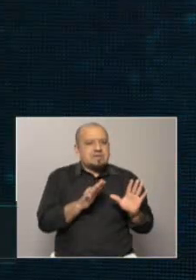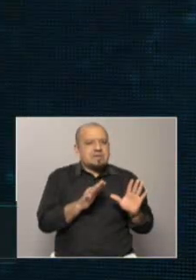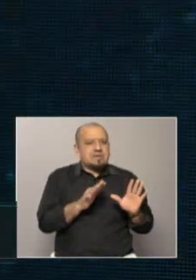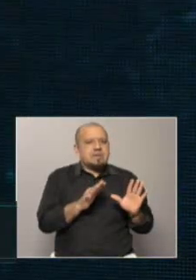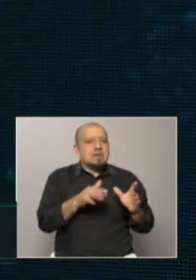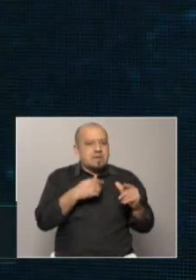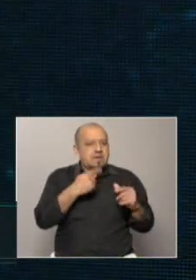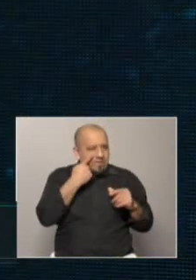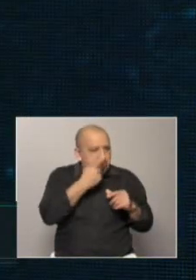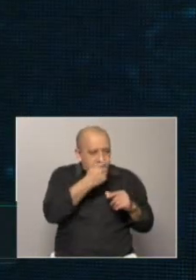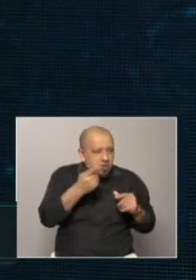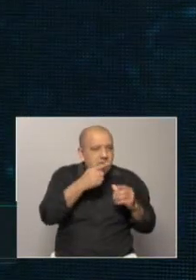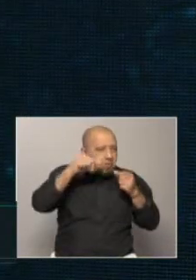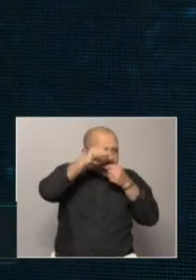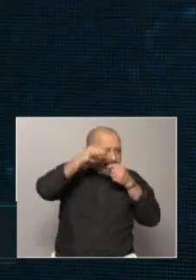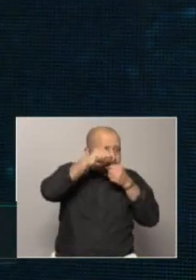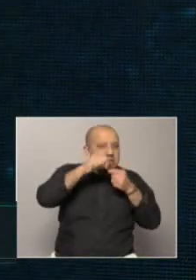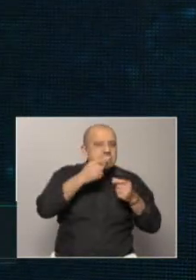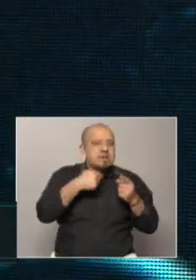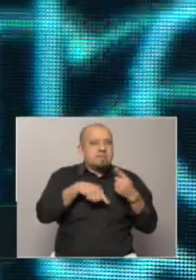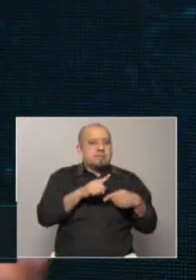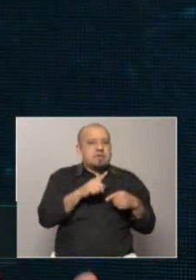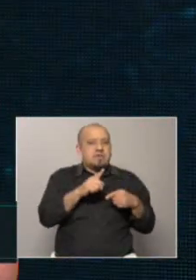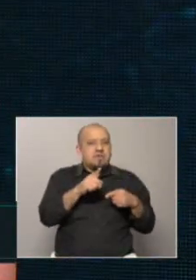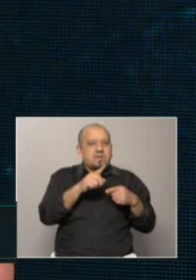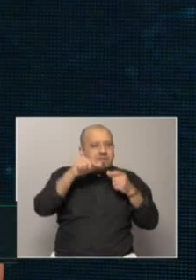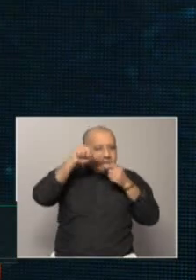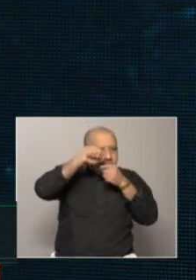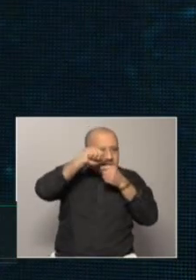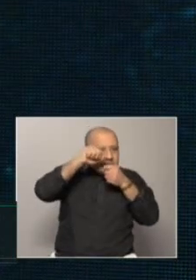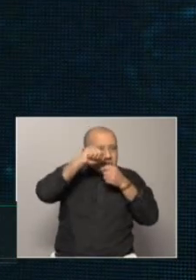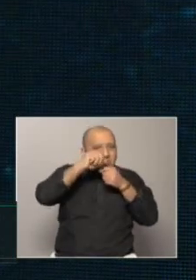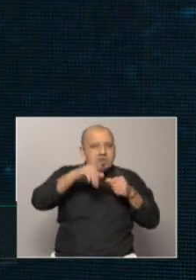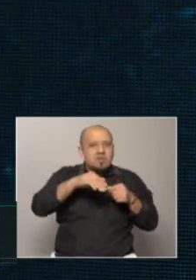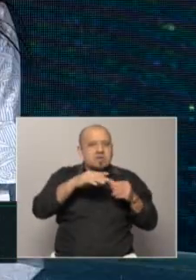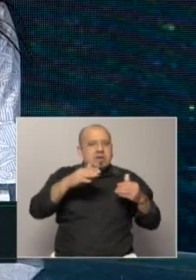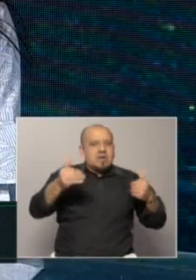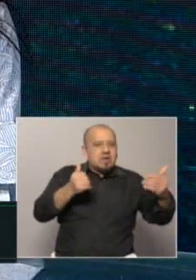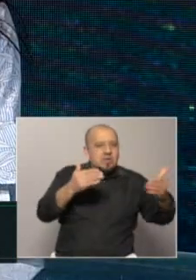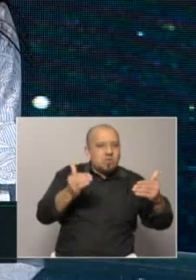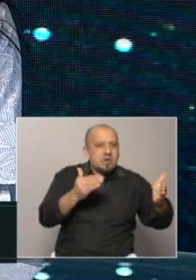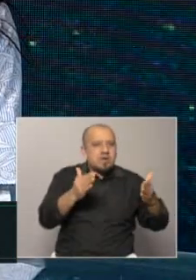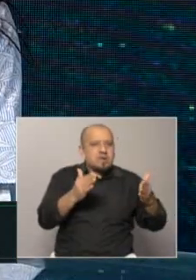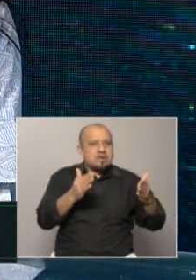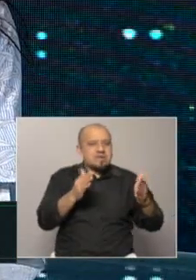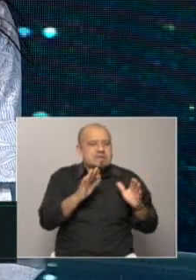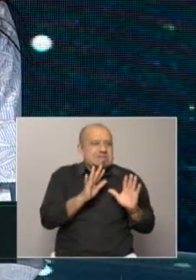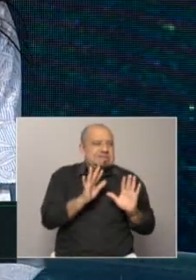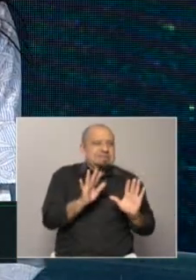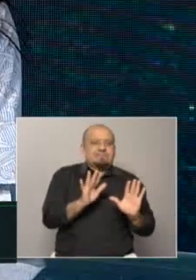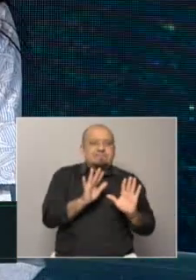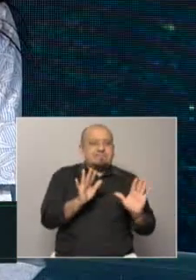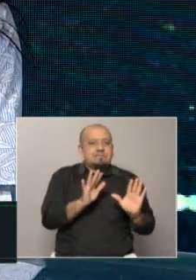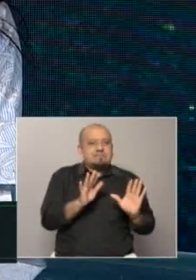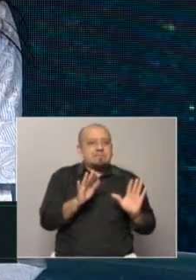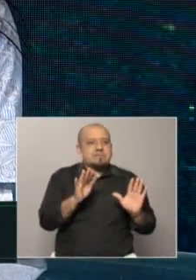he visto gente fumar pasta base, ¿no? Pero fumártelo dentro de una misma habitación es muy desagradable. Y él